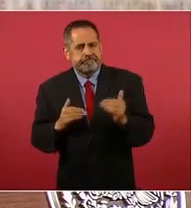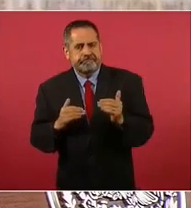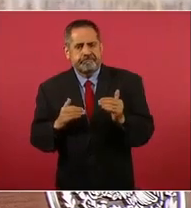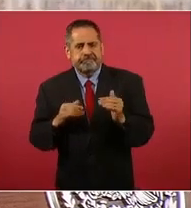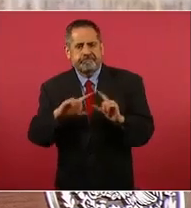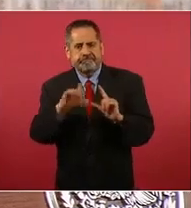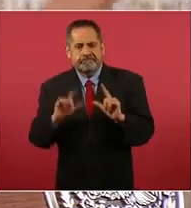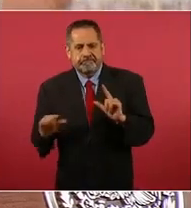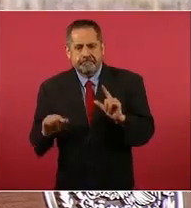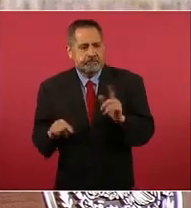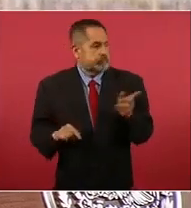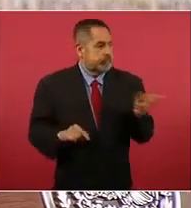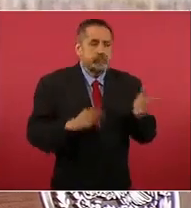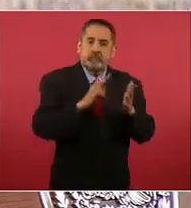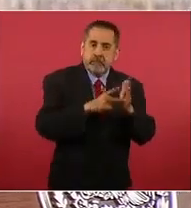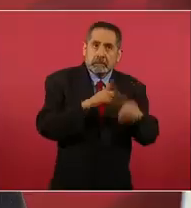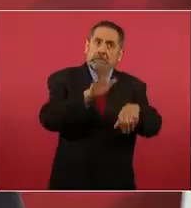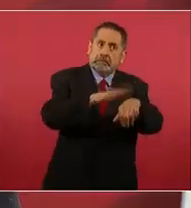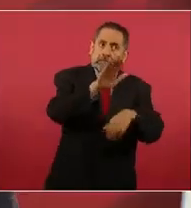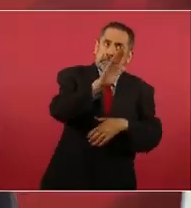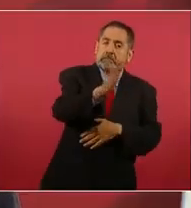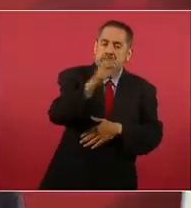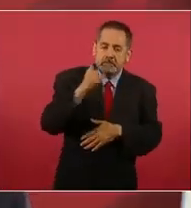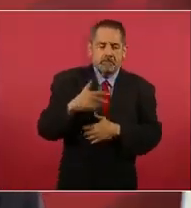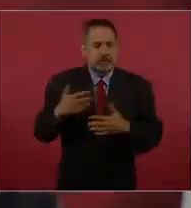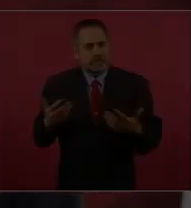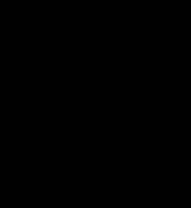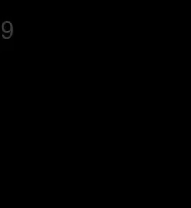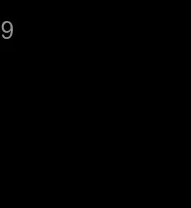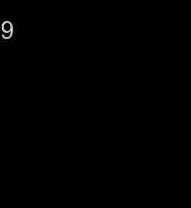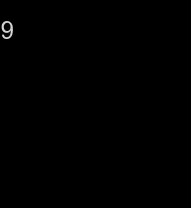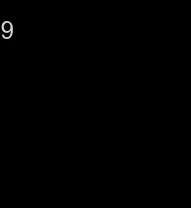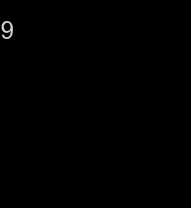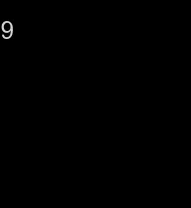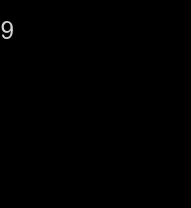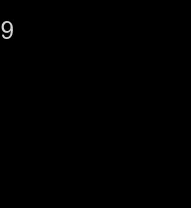y lo volvieron a traer los conservadores. Y Lucas Alamán queda.